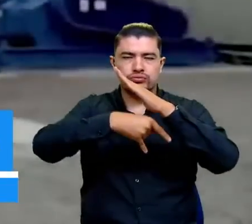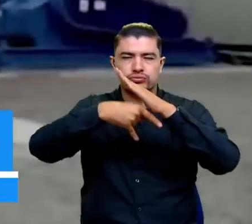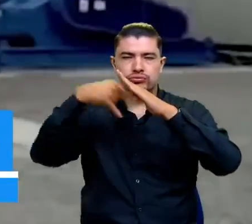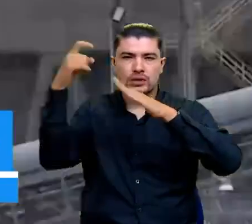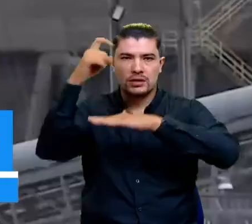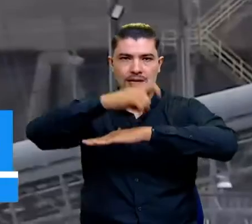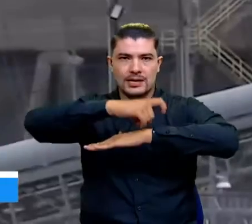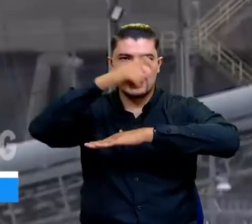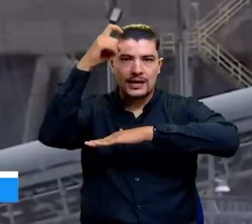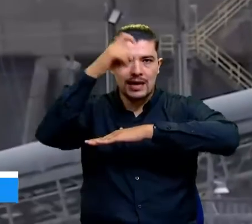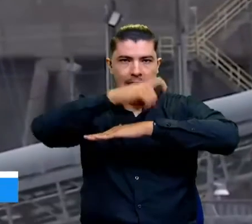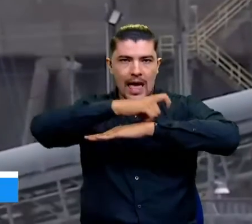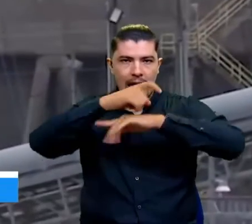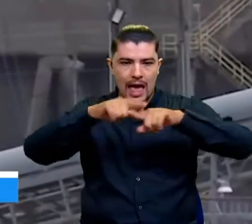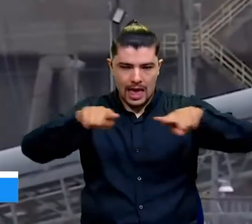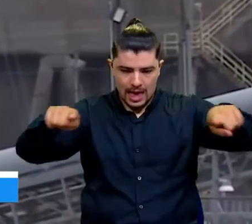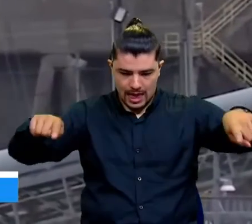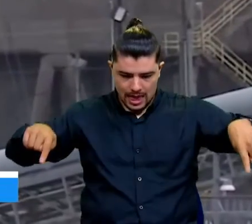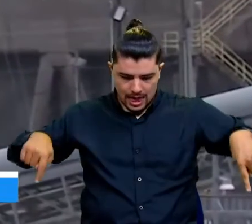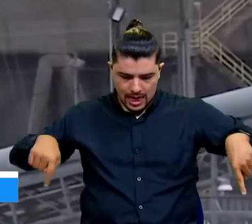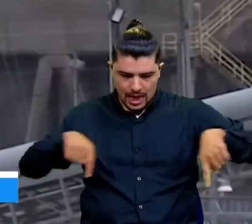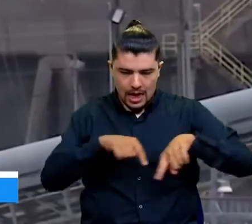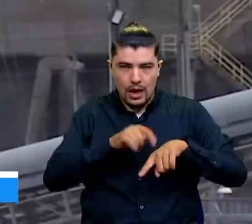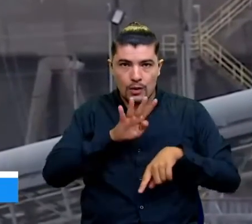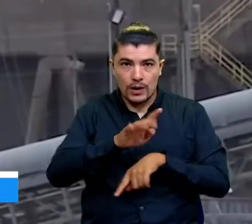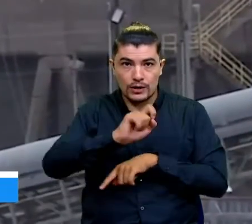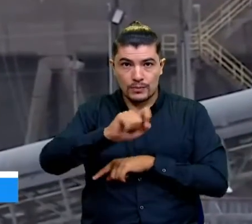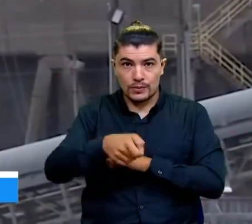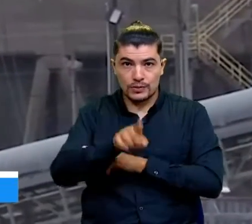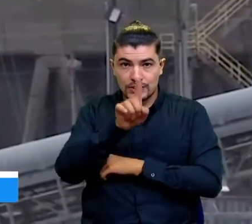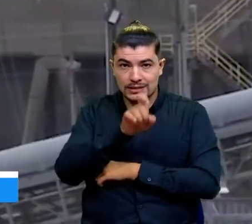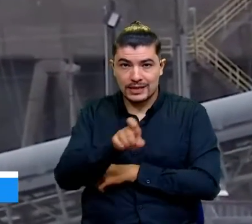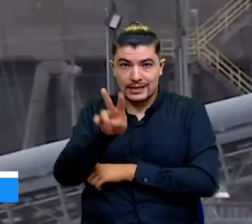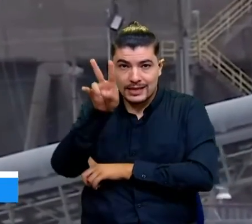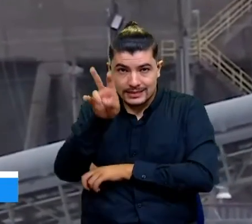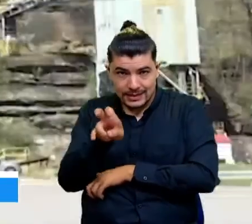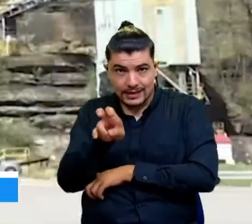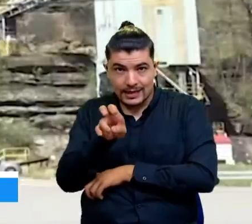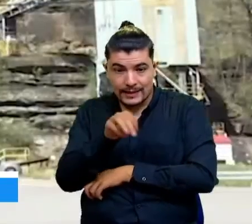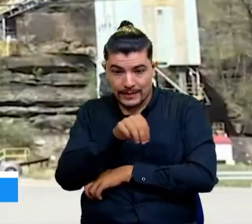plataforma con un área de 4.67, dentro